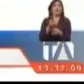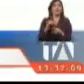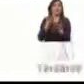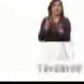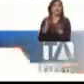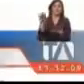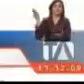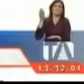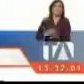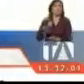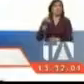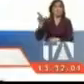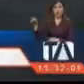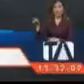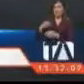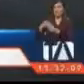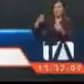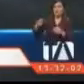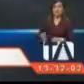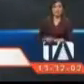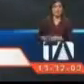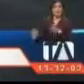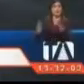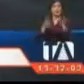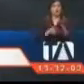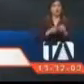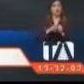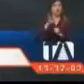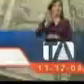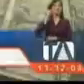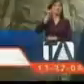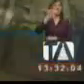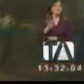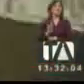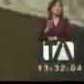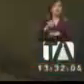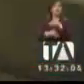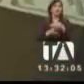La Supercom abrió más de 817 procesos donde ha recaudado más de